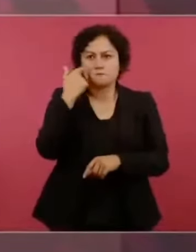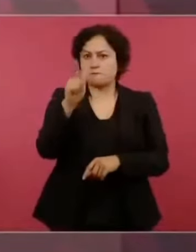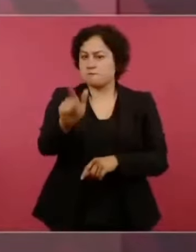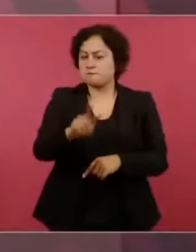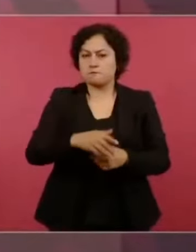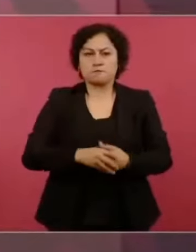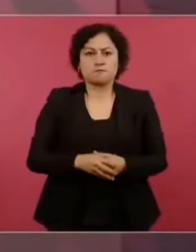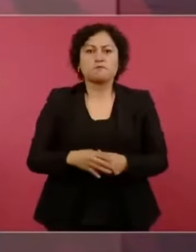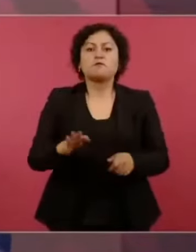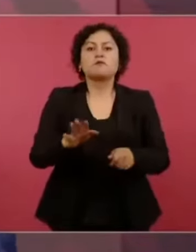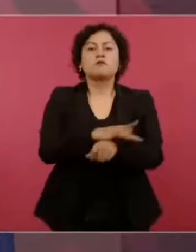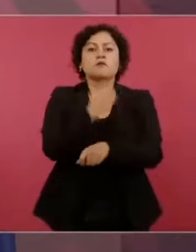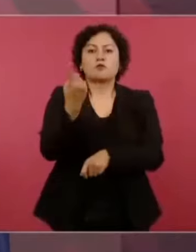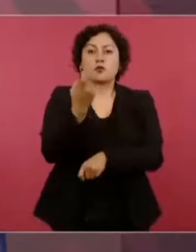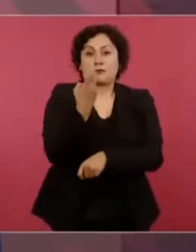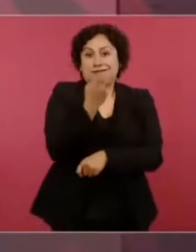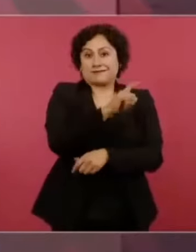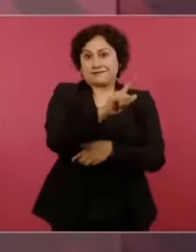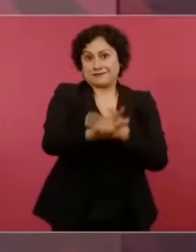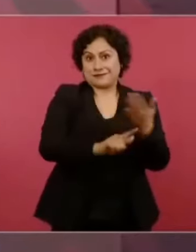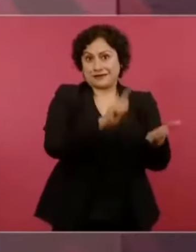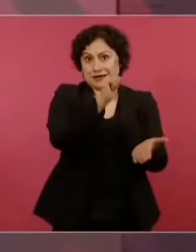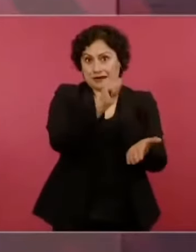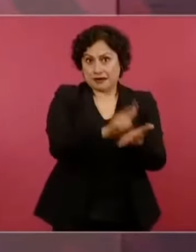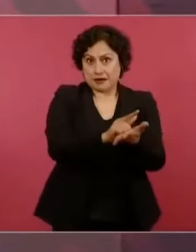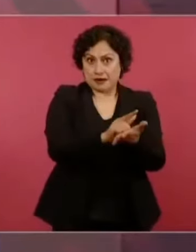se siga aplicando